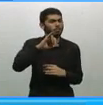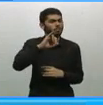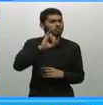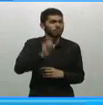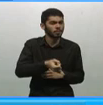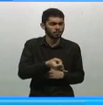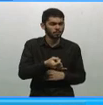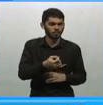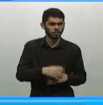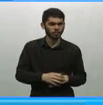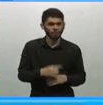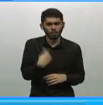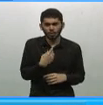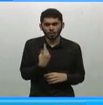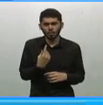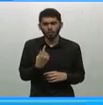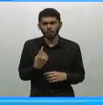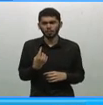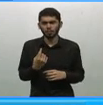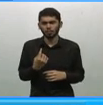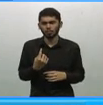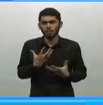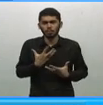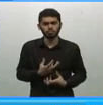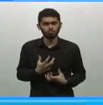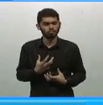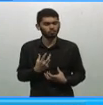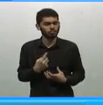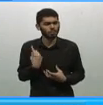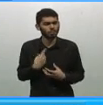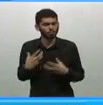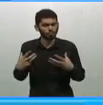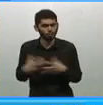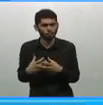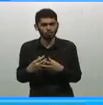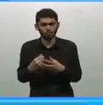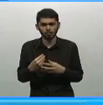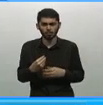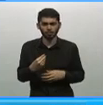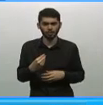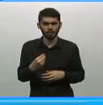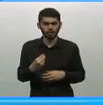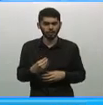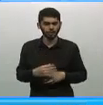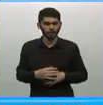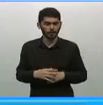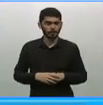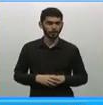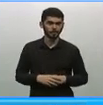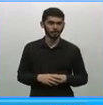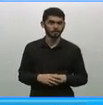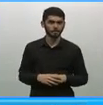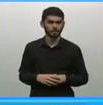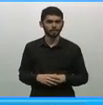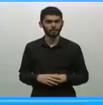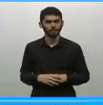bronca por por por nosotros Porque creo que que fue un hecho lamentable para para el fútbol para el fútbol argentino de por sí